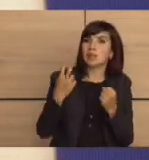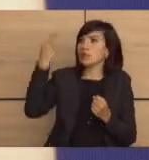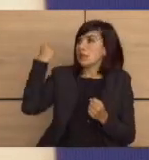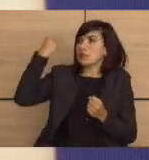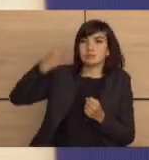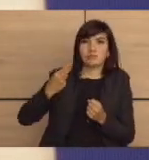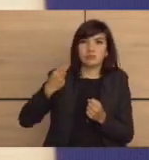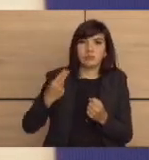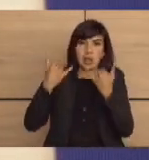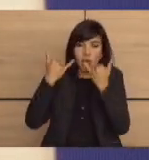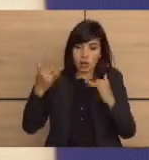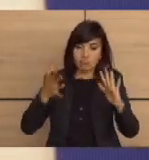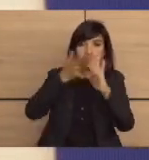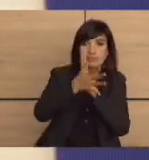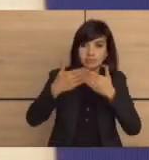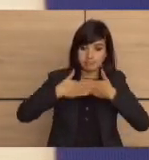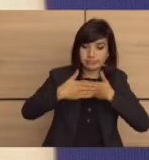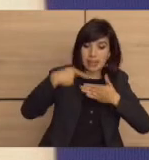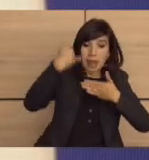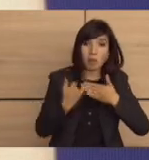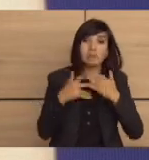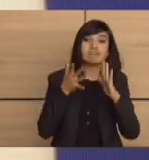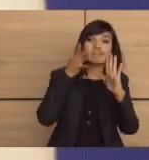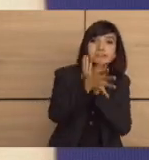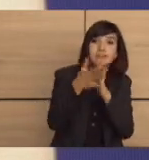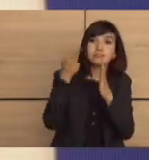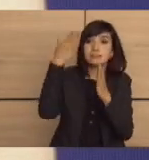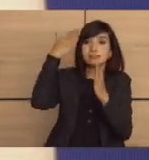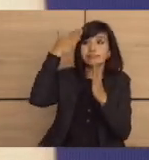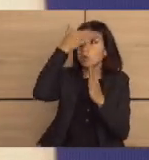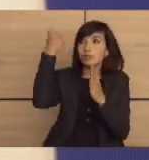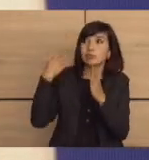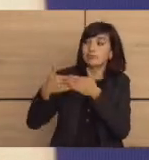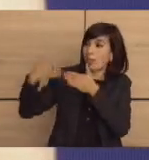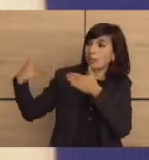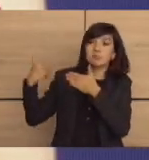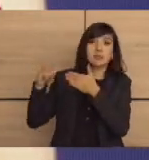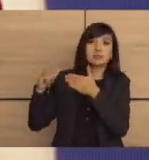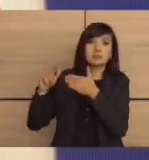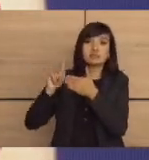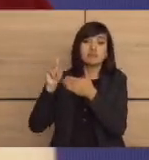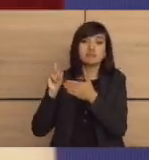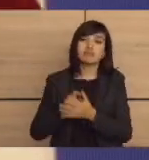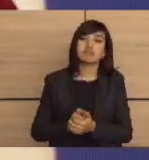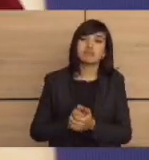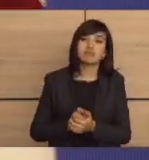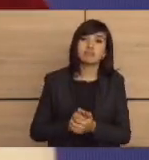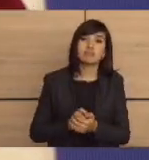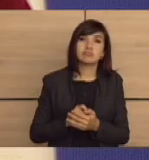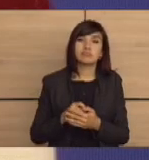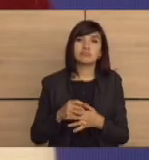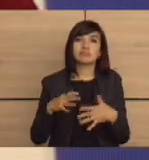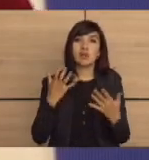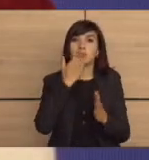muy importantes, pero no podemos tener solo una visión de una nación